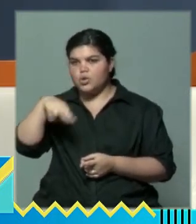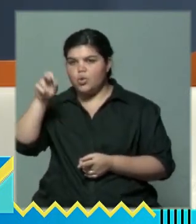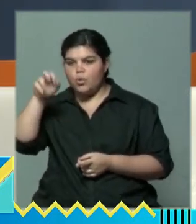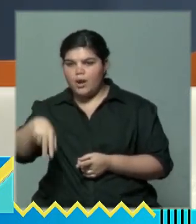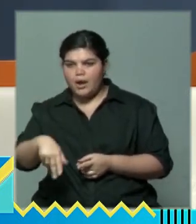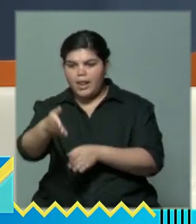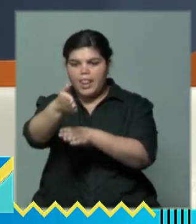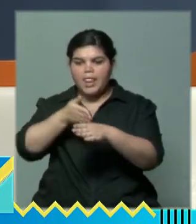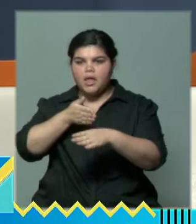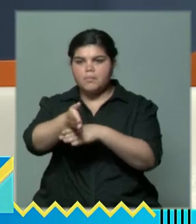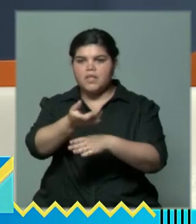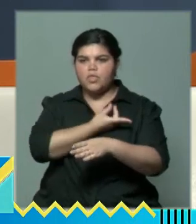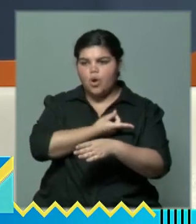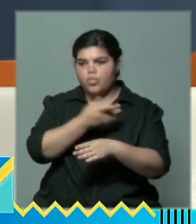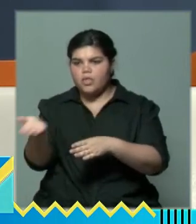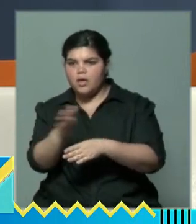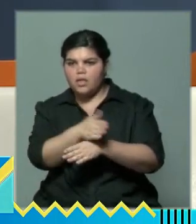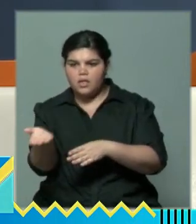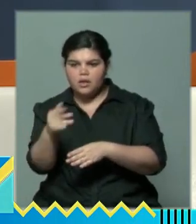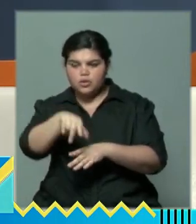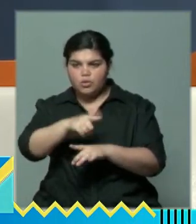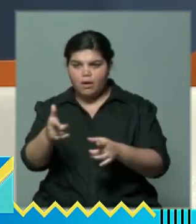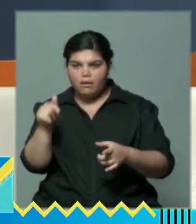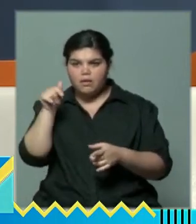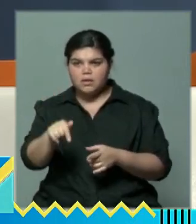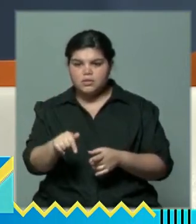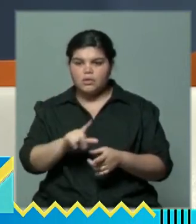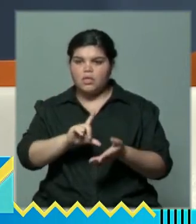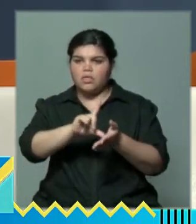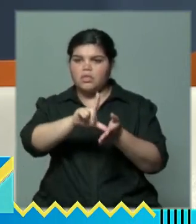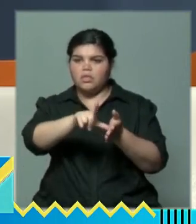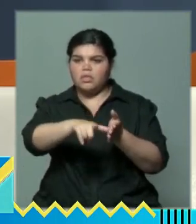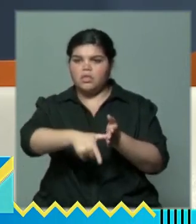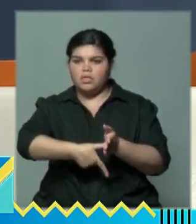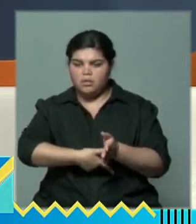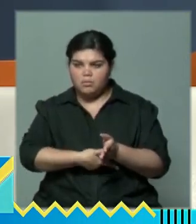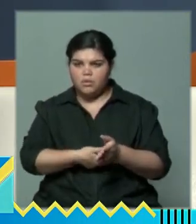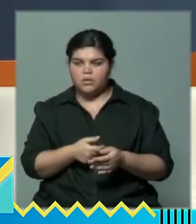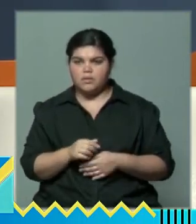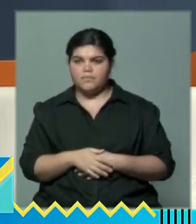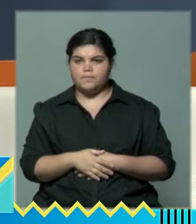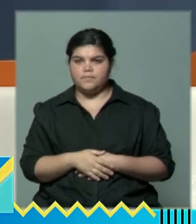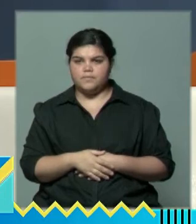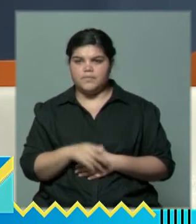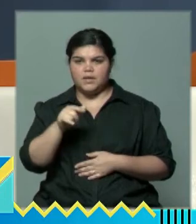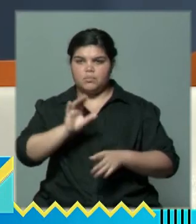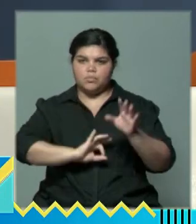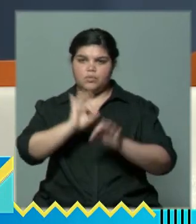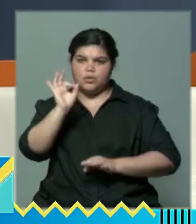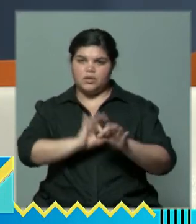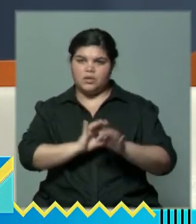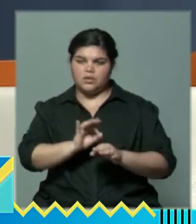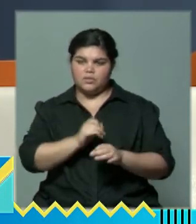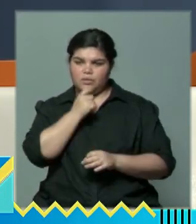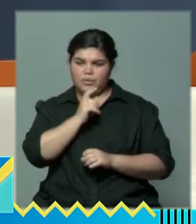entonces hay un problema serio en la Corte de demora, y todo. Lo menos simpático del proyecto, como siempre digo, es que se amplía a